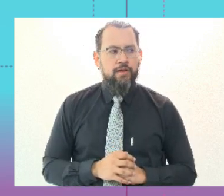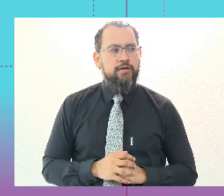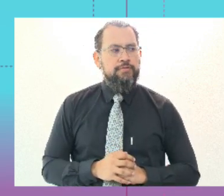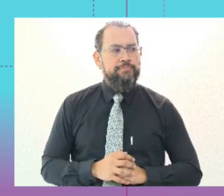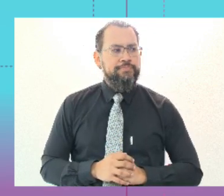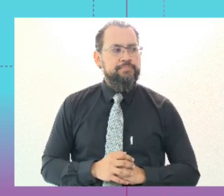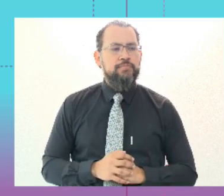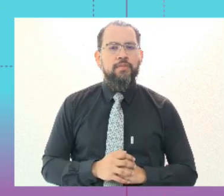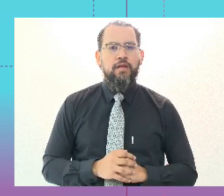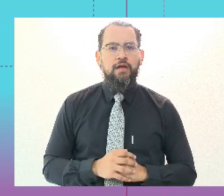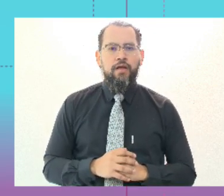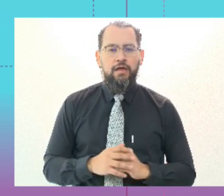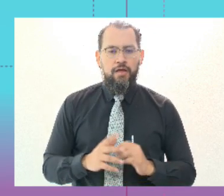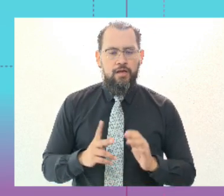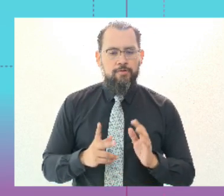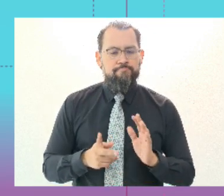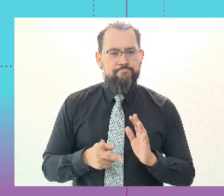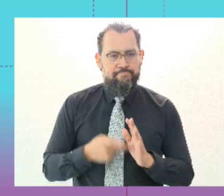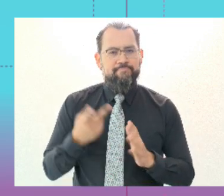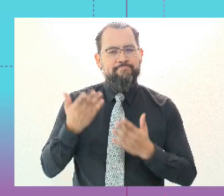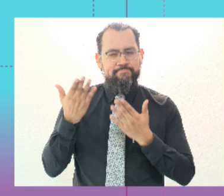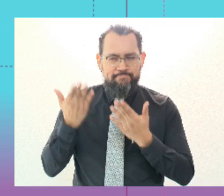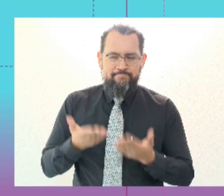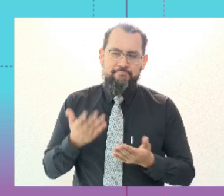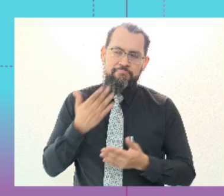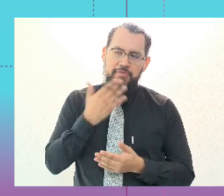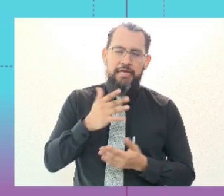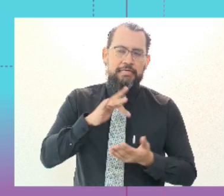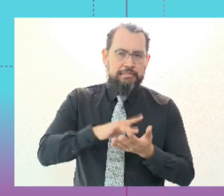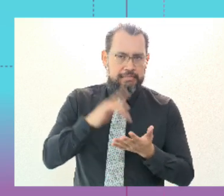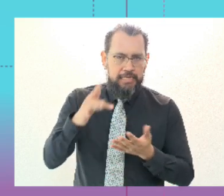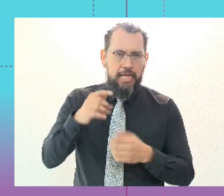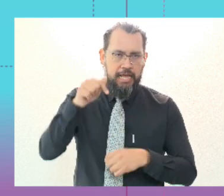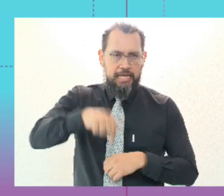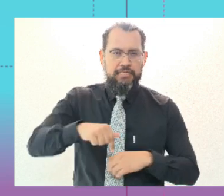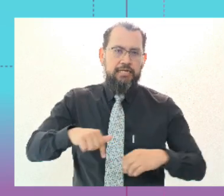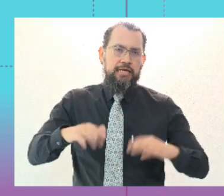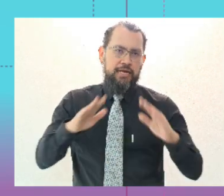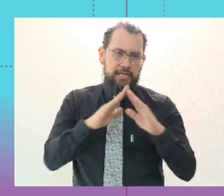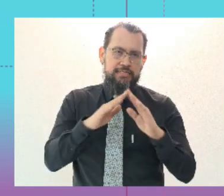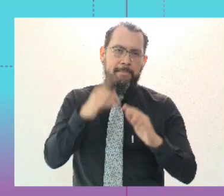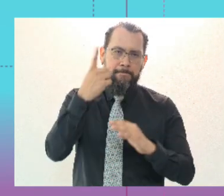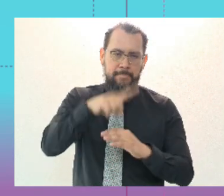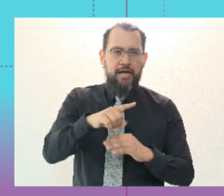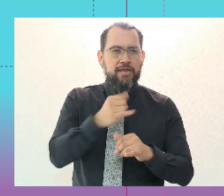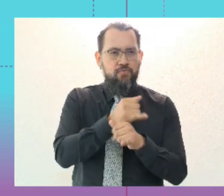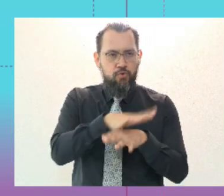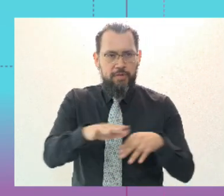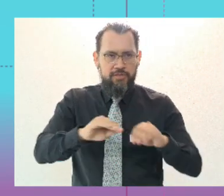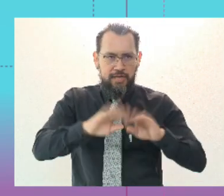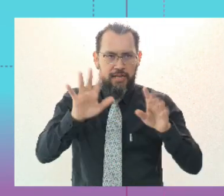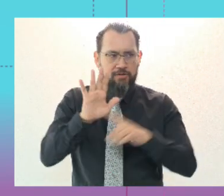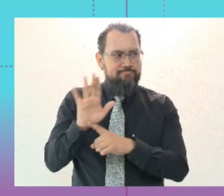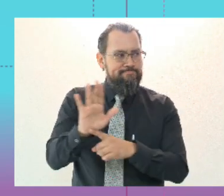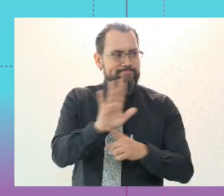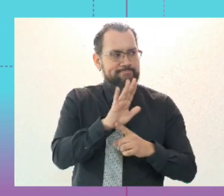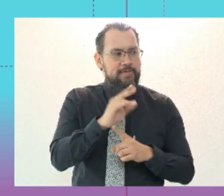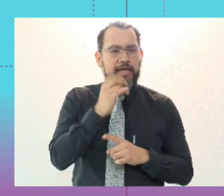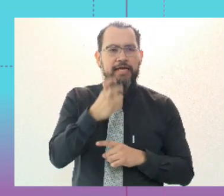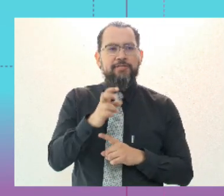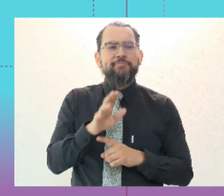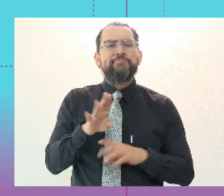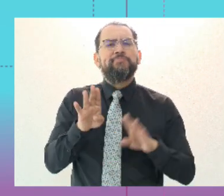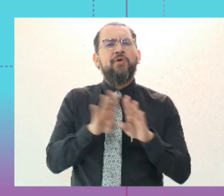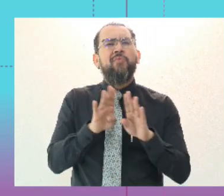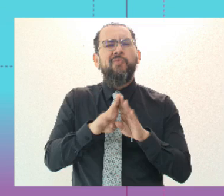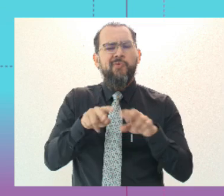Pues a reiterarles como el agradecimiento de estar aquí, bienvenidos a la Casa de la Transparencia y la Privacidad. Les comento cómo va a ser la dinámica del